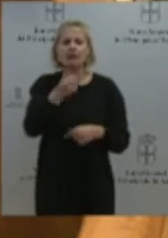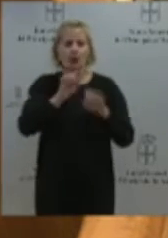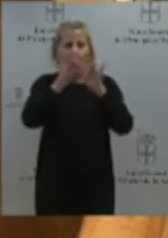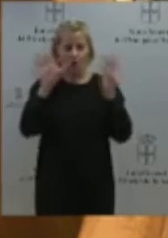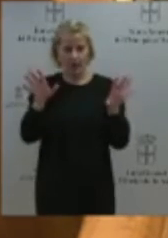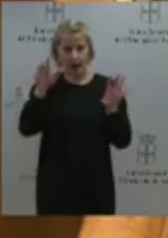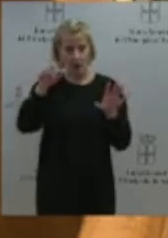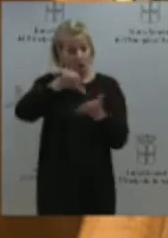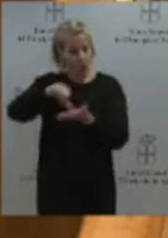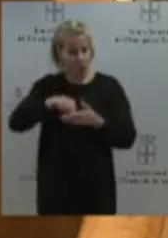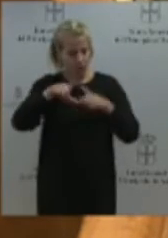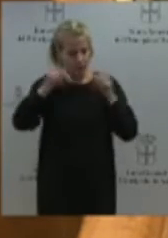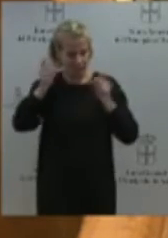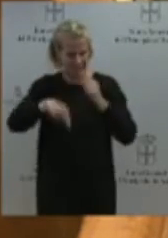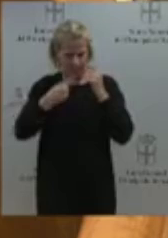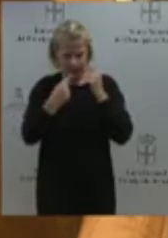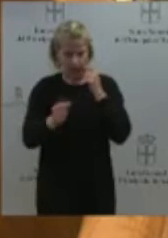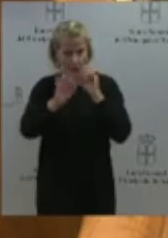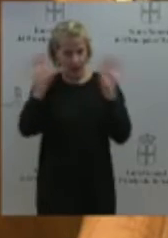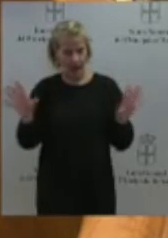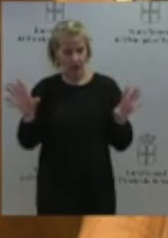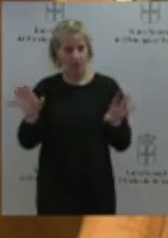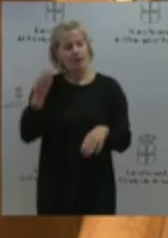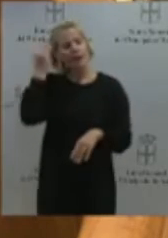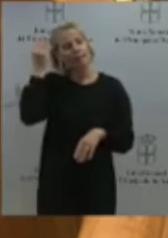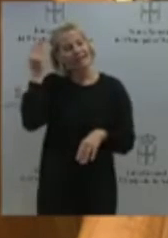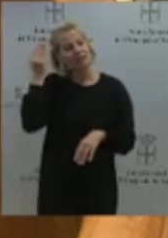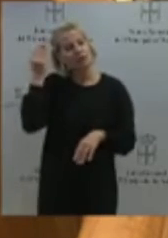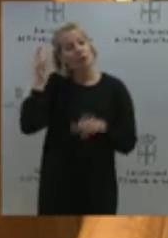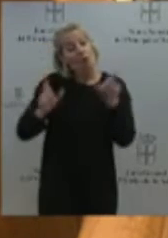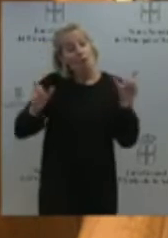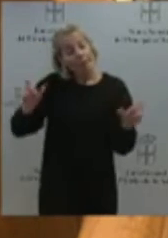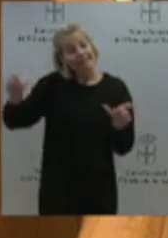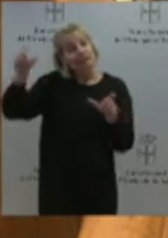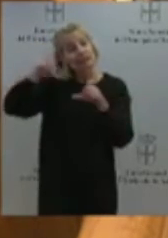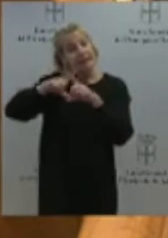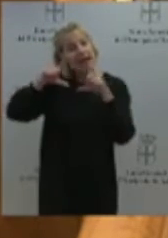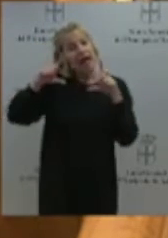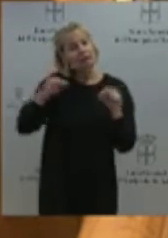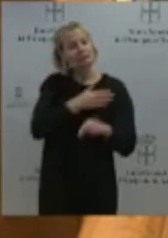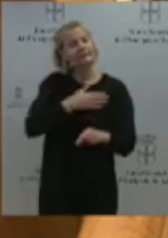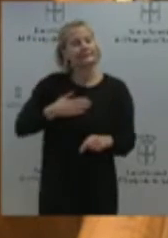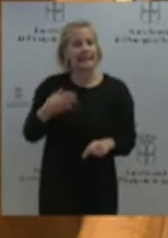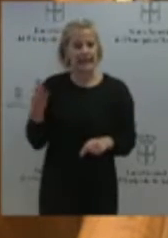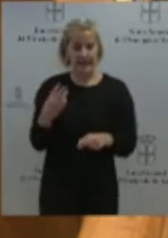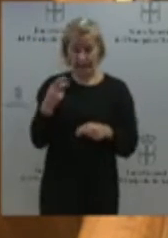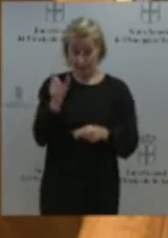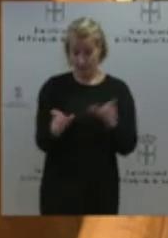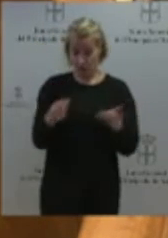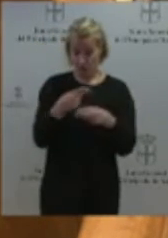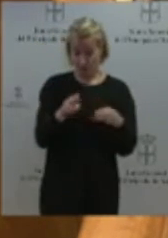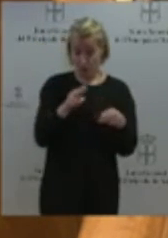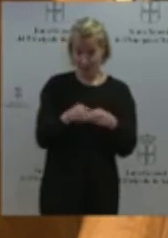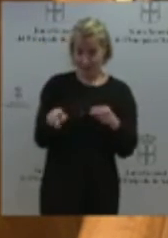los asturianos prefieren políticos que les hablen claro a que les prometan falsas esperanzas que lo único que supondrían a la